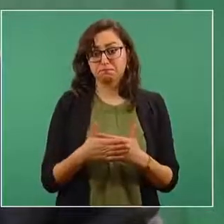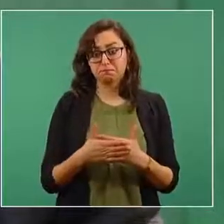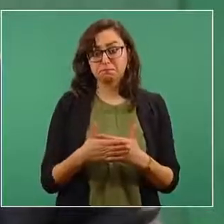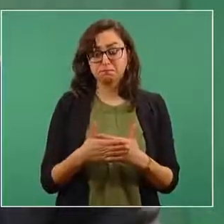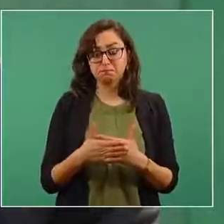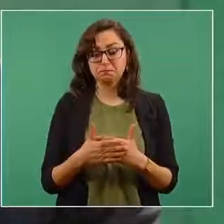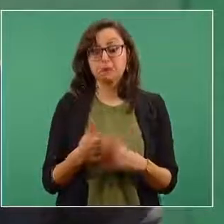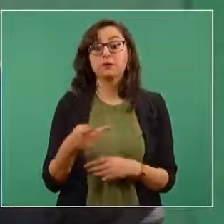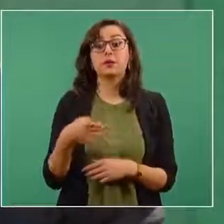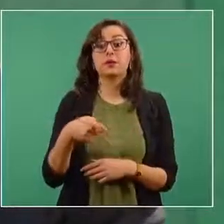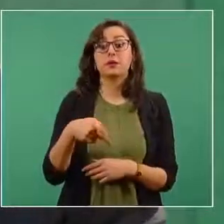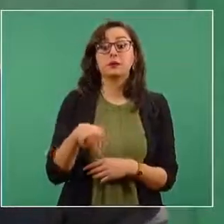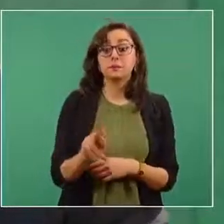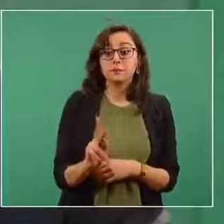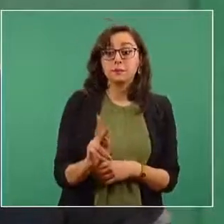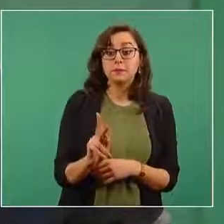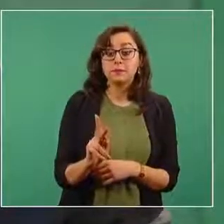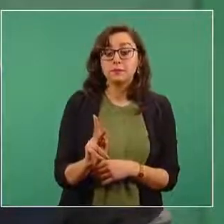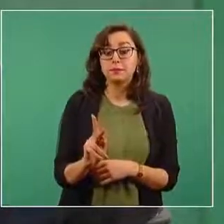pero